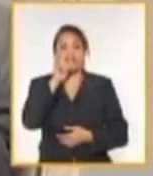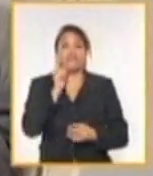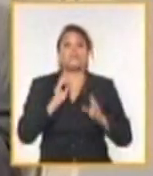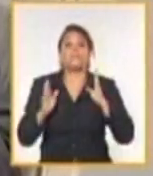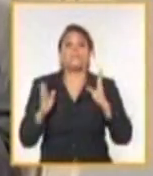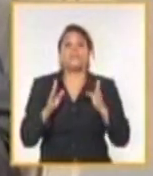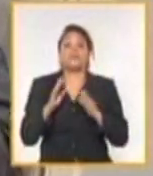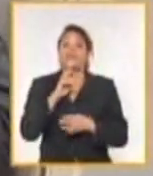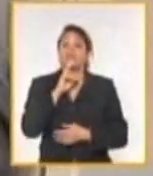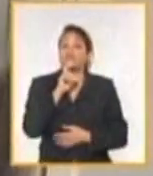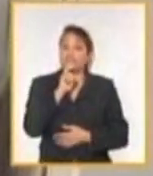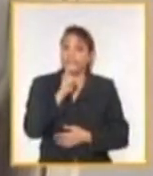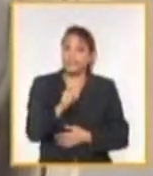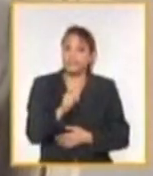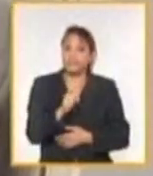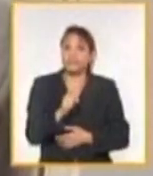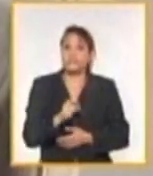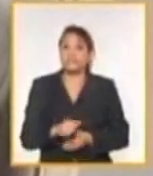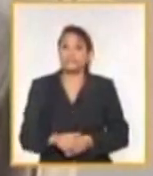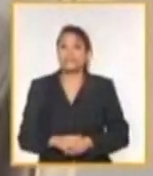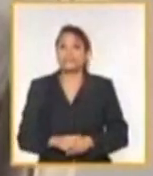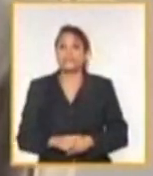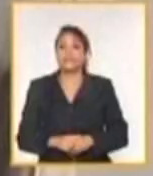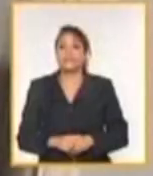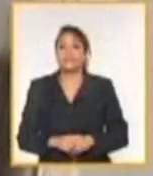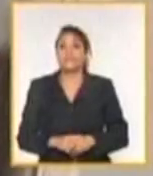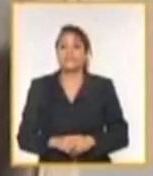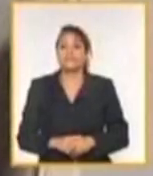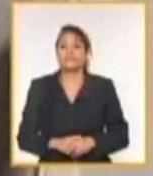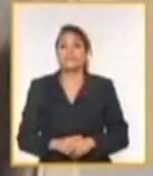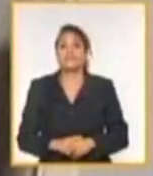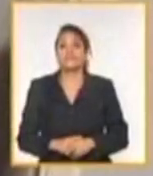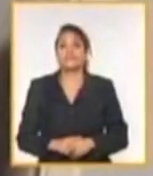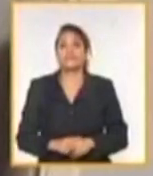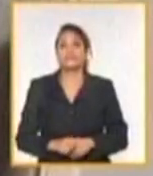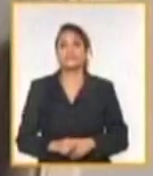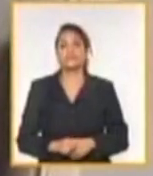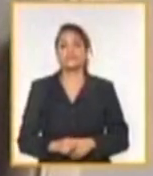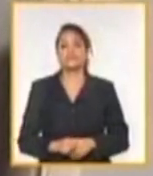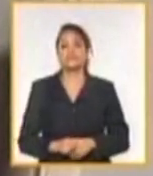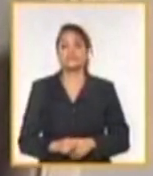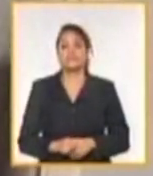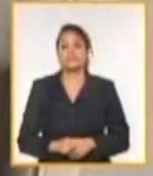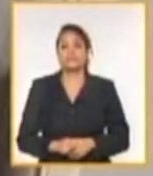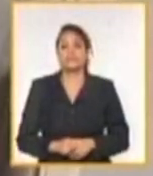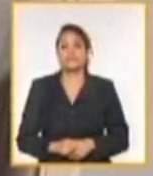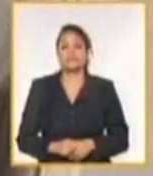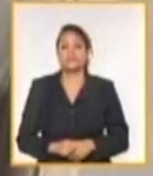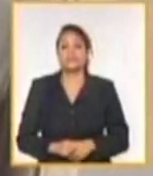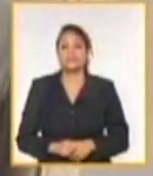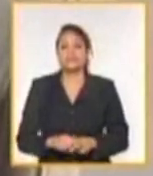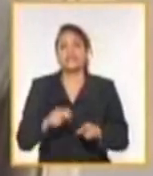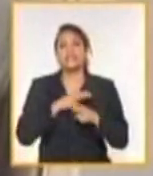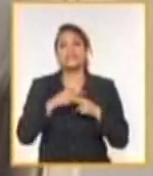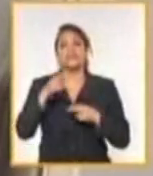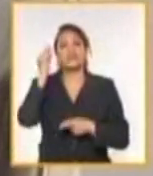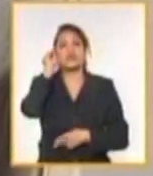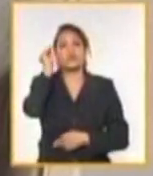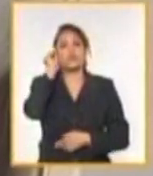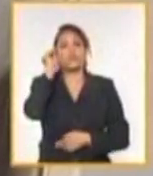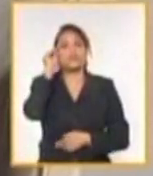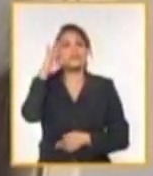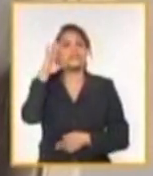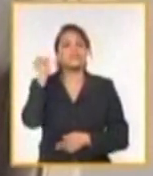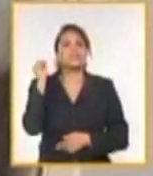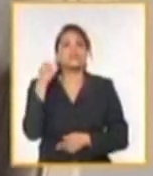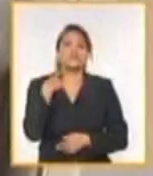gris en la historia de la conducción, digamos, vamos a decirlo así, o de la comprensión, más que conducción, comprensión de